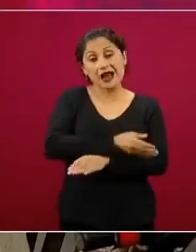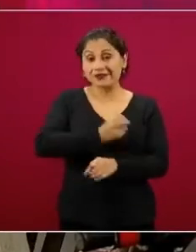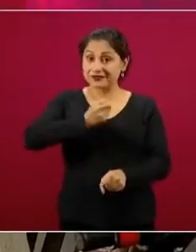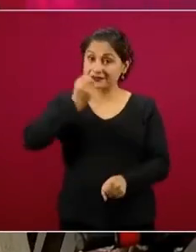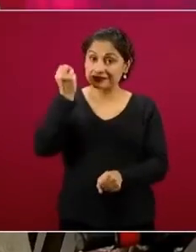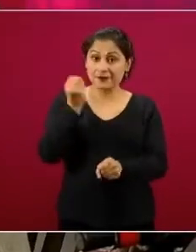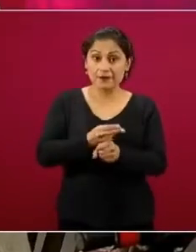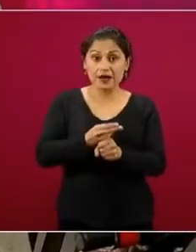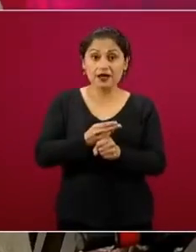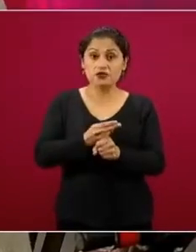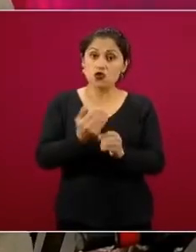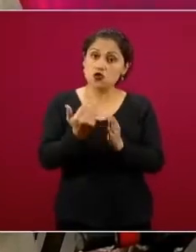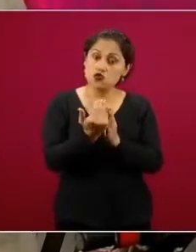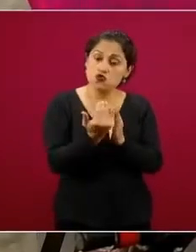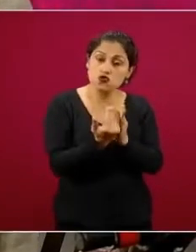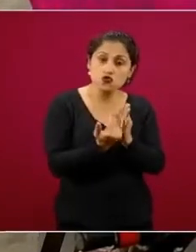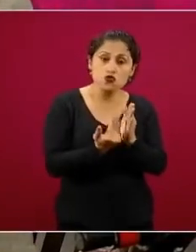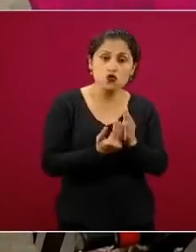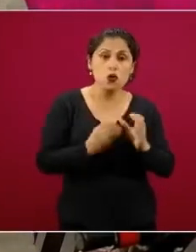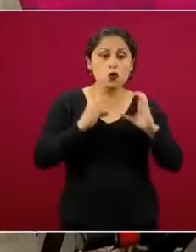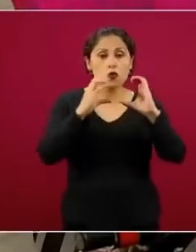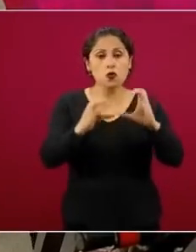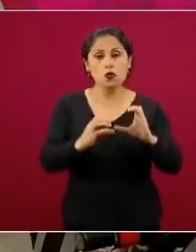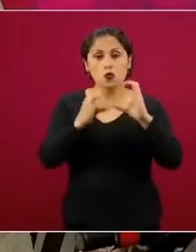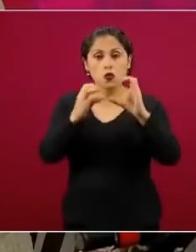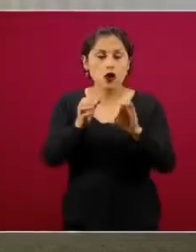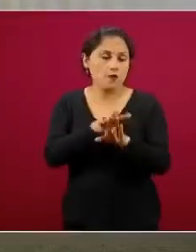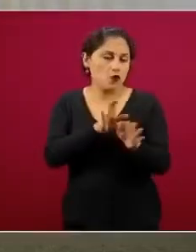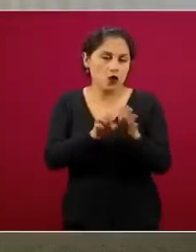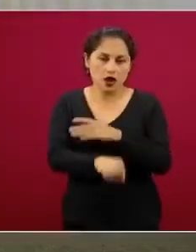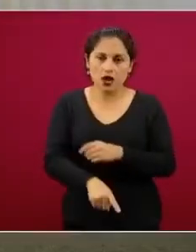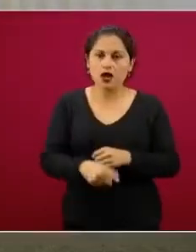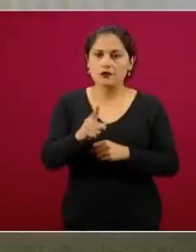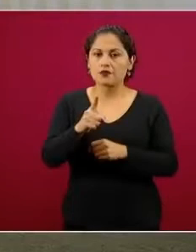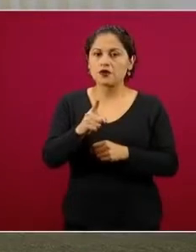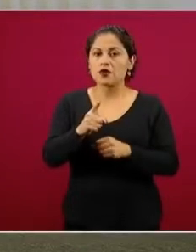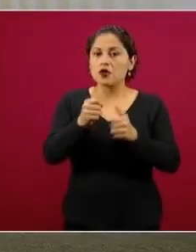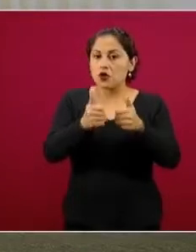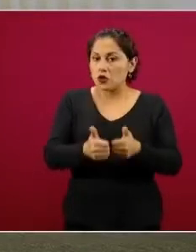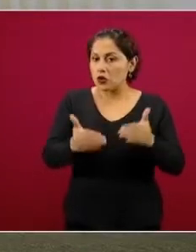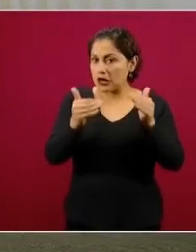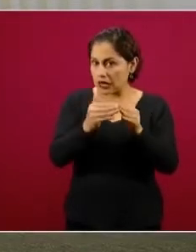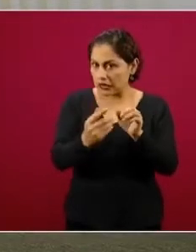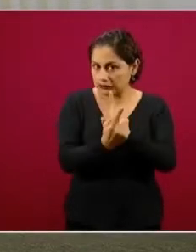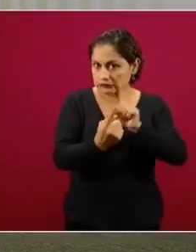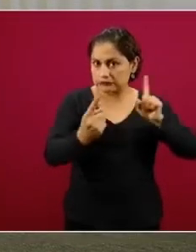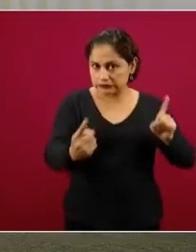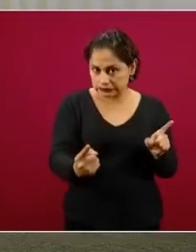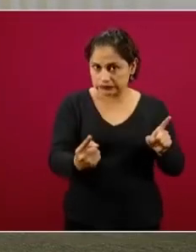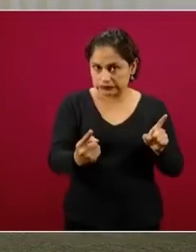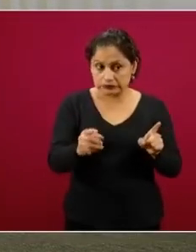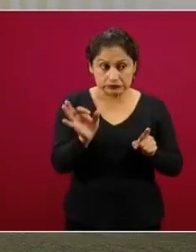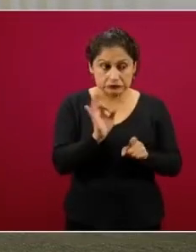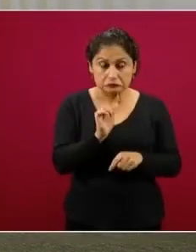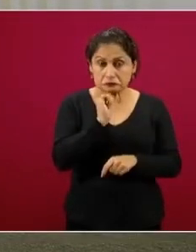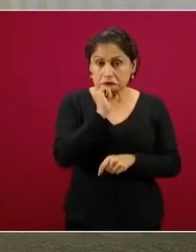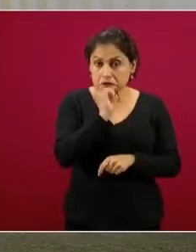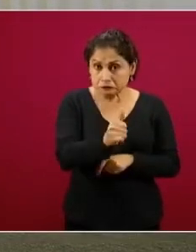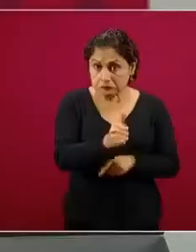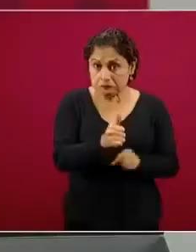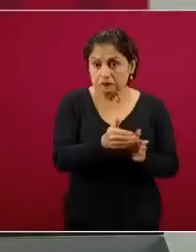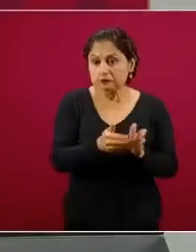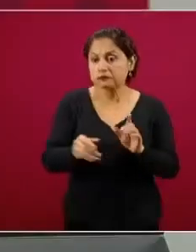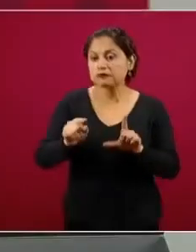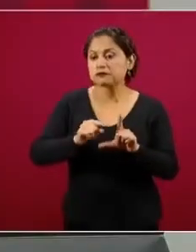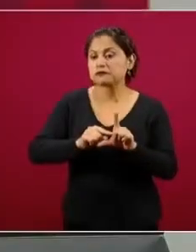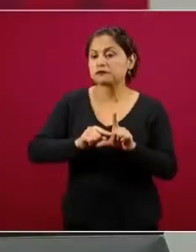pública, que son estas de la Jornada Nacional de Sana Distancia, habríamos tenido una curva así.